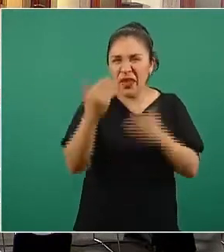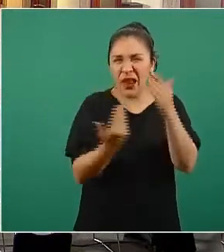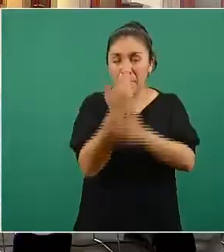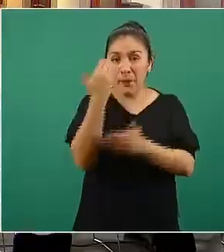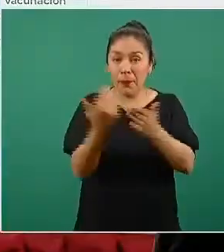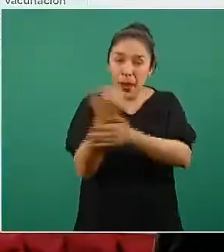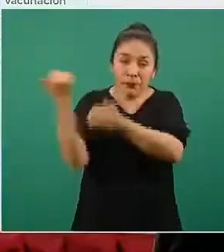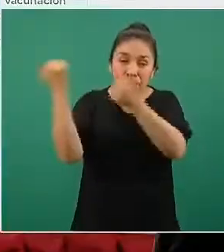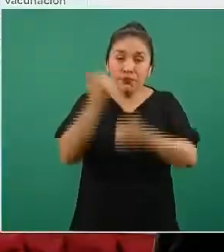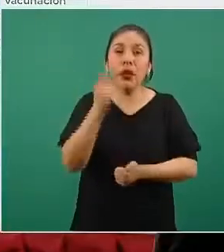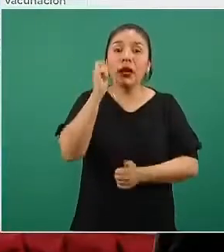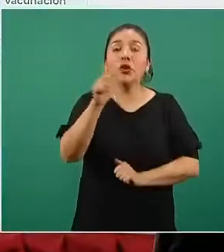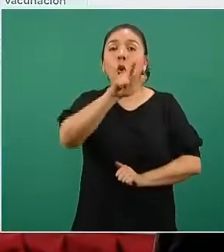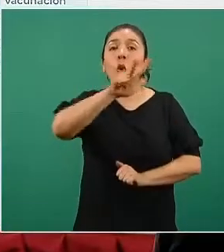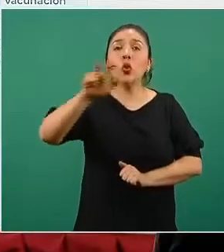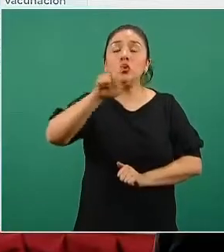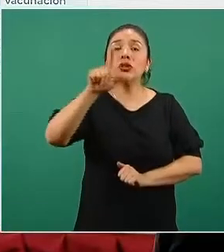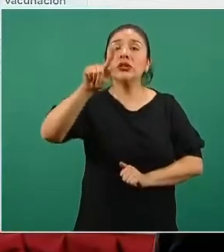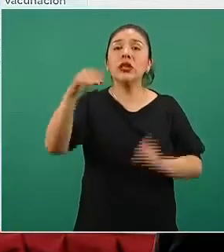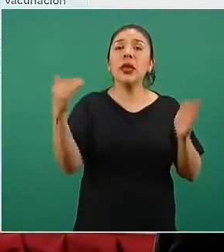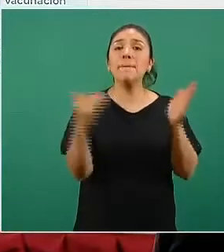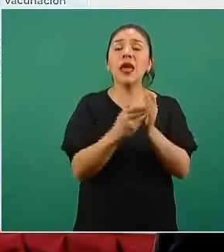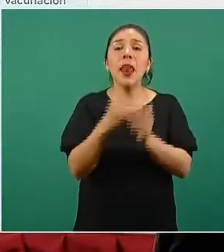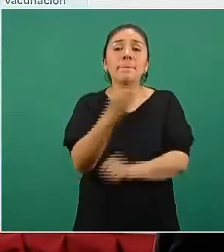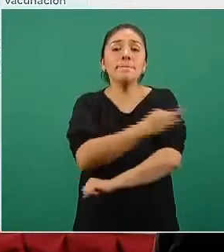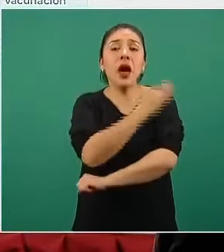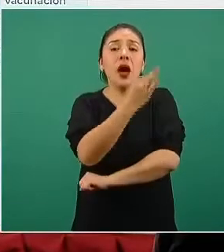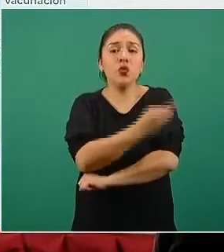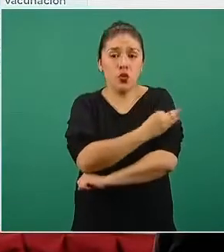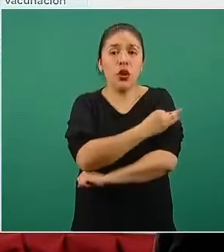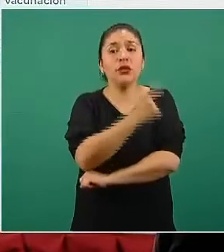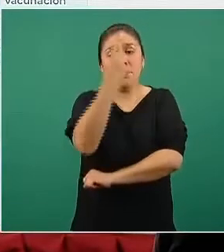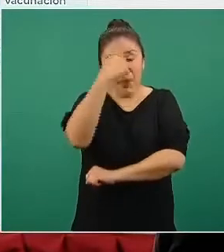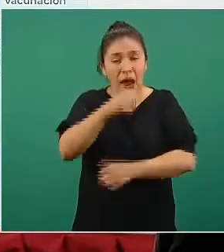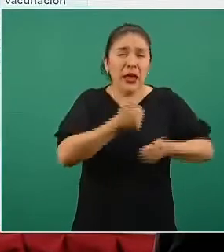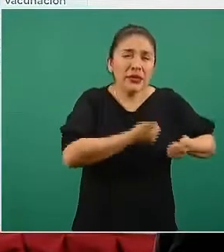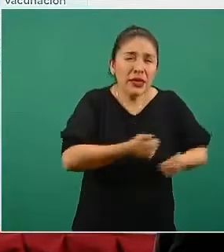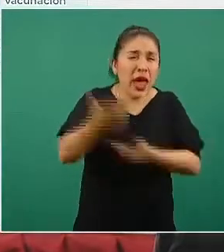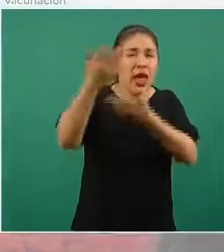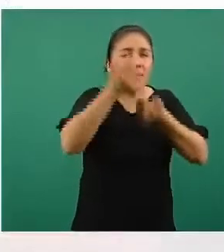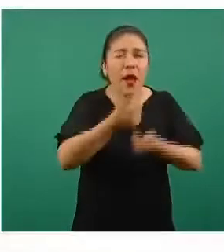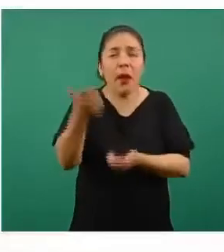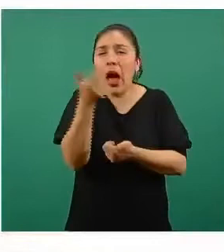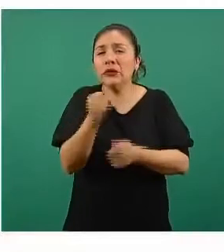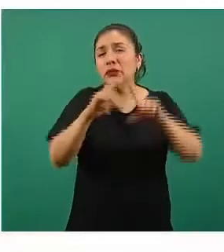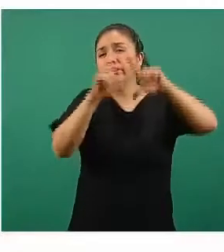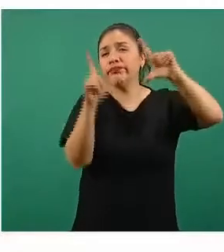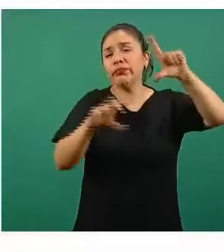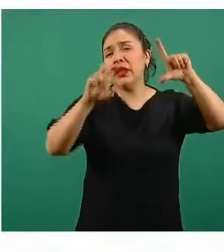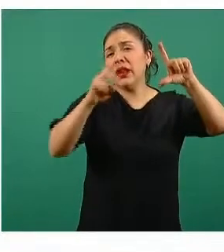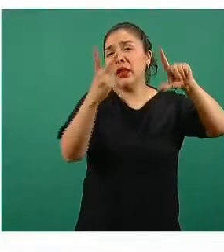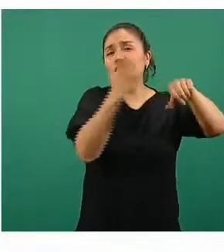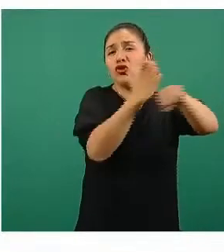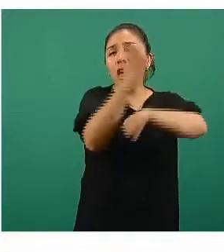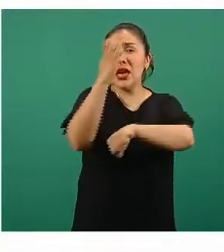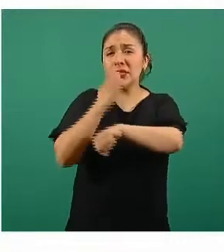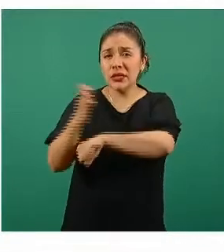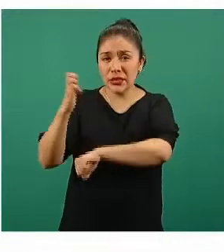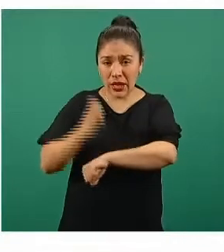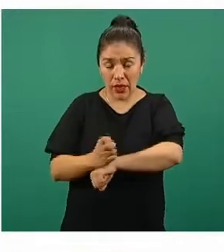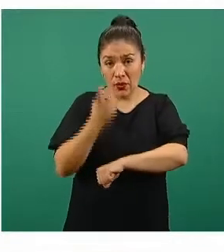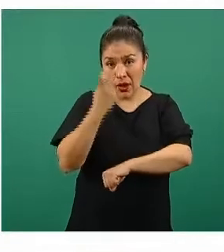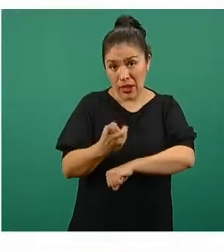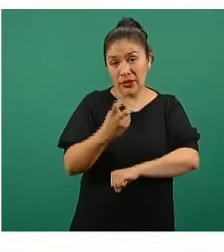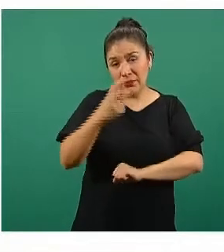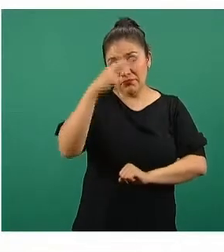mañana, son 870.000 dosis a distribuir en los 32 estados. Los 32 estados de